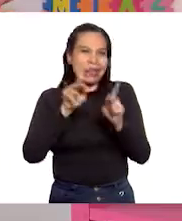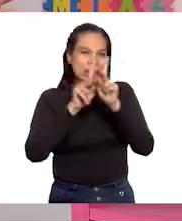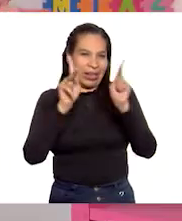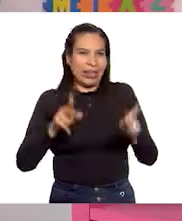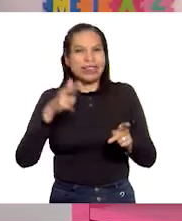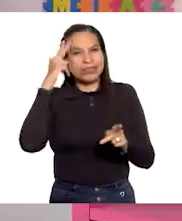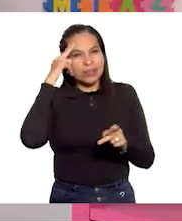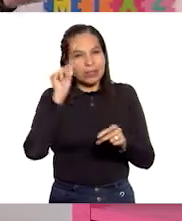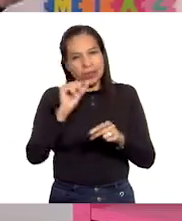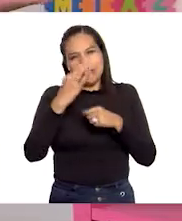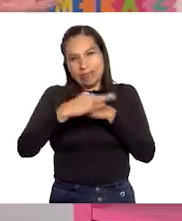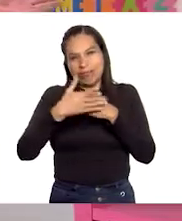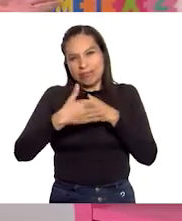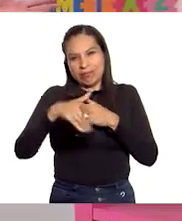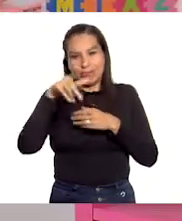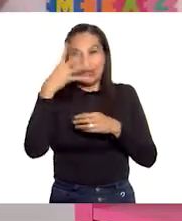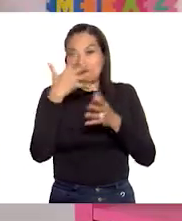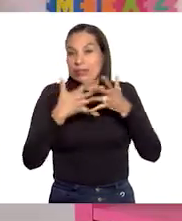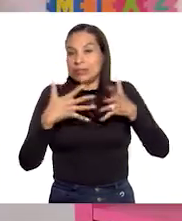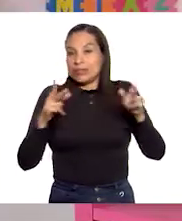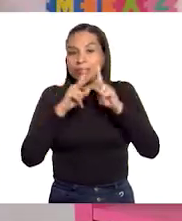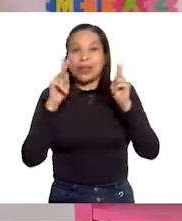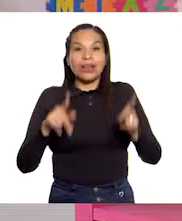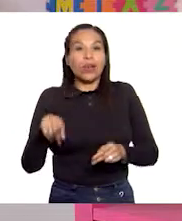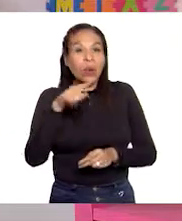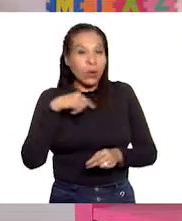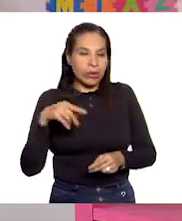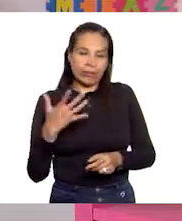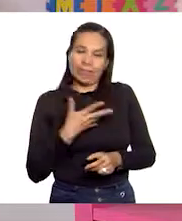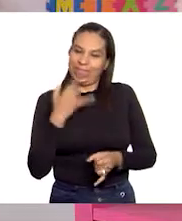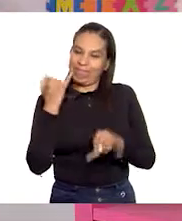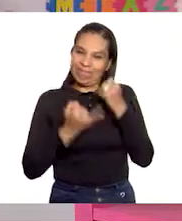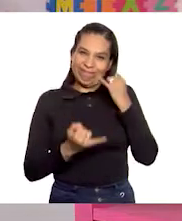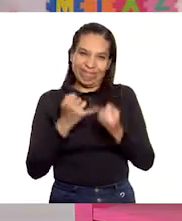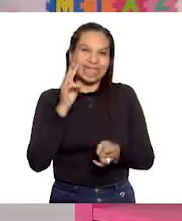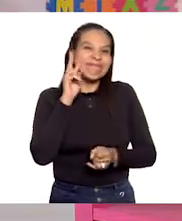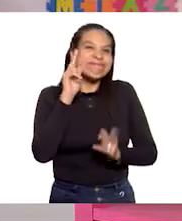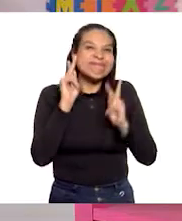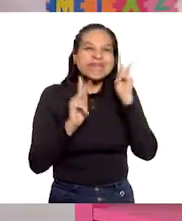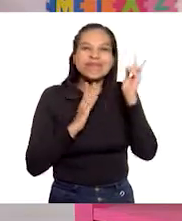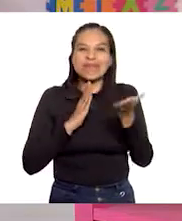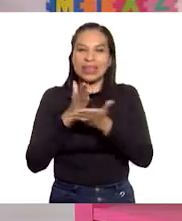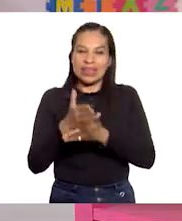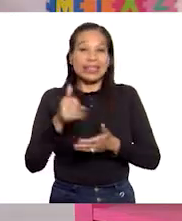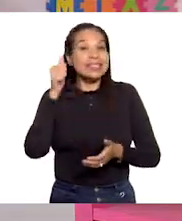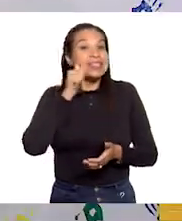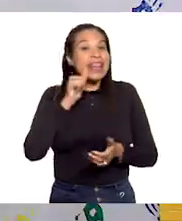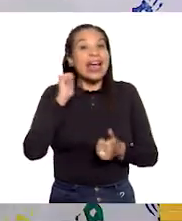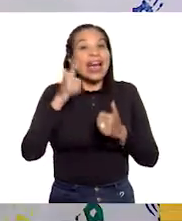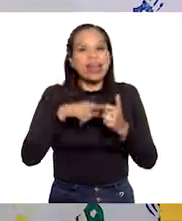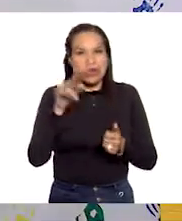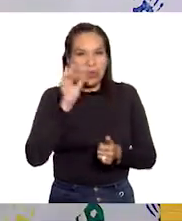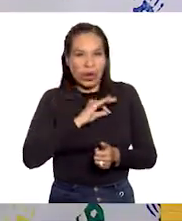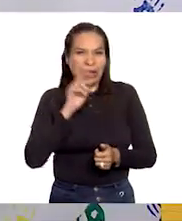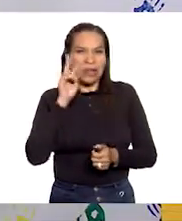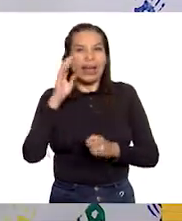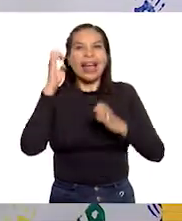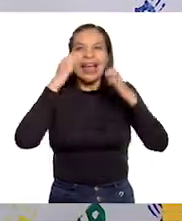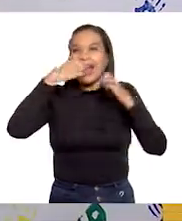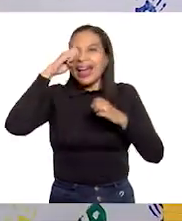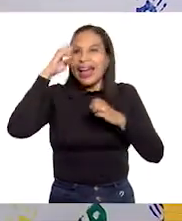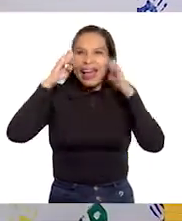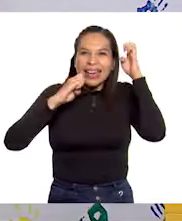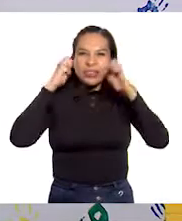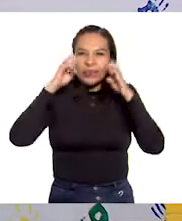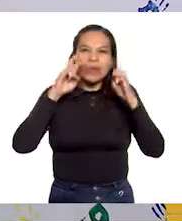Palacio de Bellas Artes, en el Gran Palacio de Bellas Artes, y nosotros tenemos la fortuna de poderlas visitar. Siempre hay algo que ver, siempre hay una exposición que